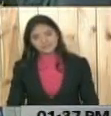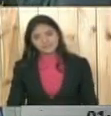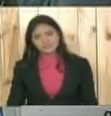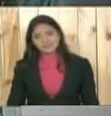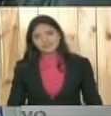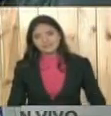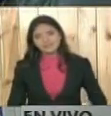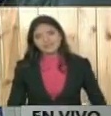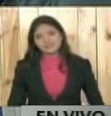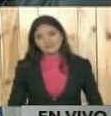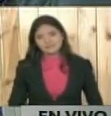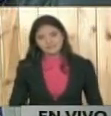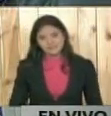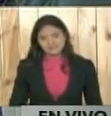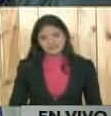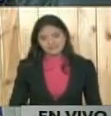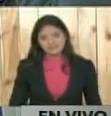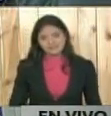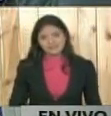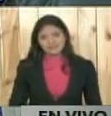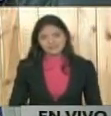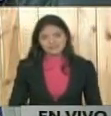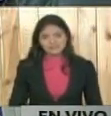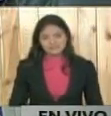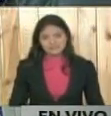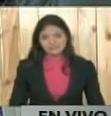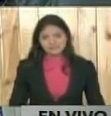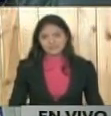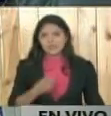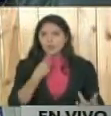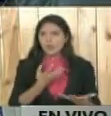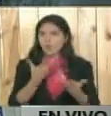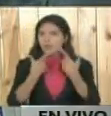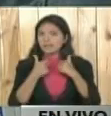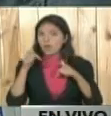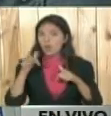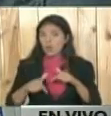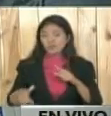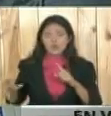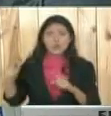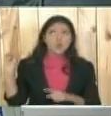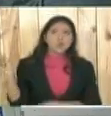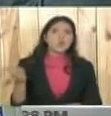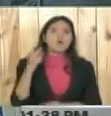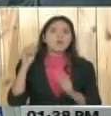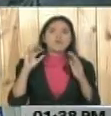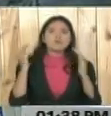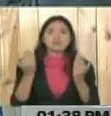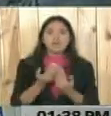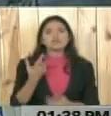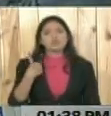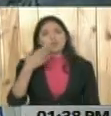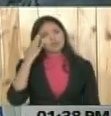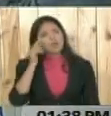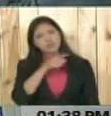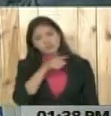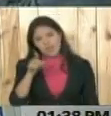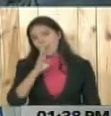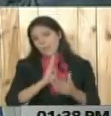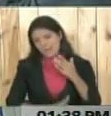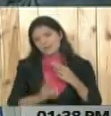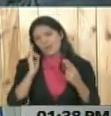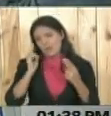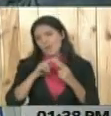comandante? ¿Qué me puede comentar de este récord? Es un récord mundial. Yo sé que ustedes son muy humildes porque los conocemos